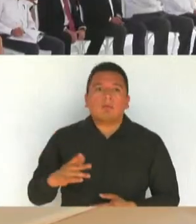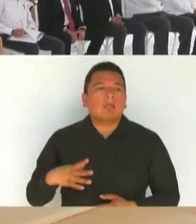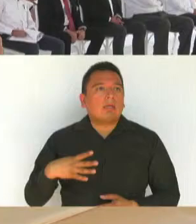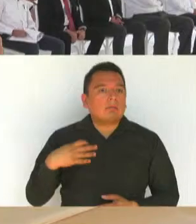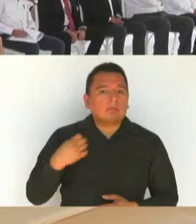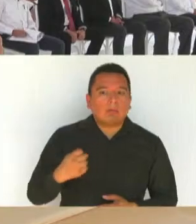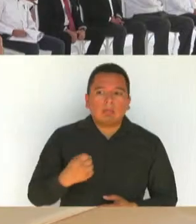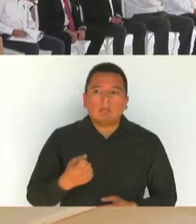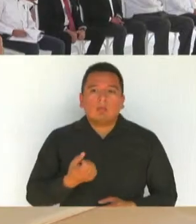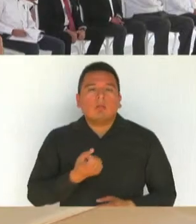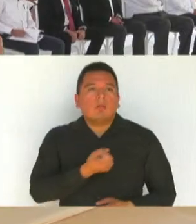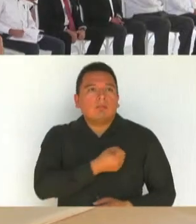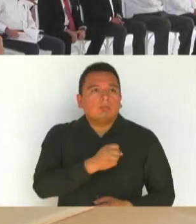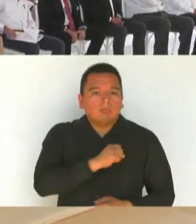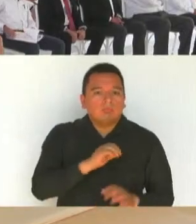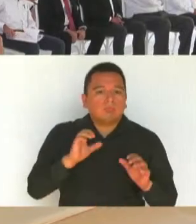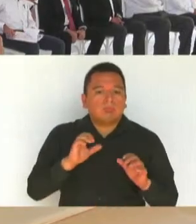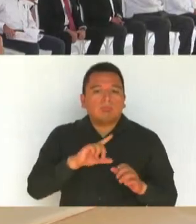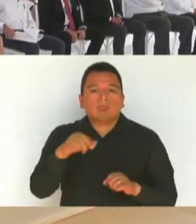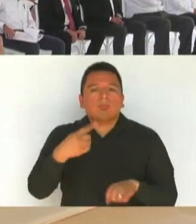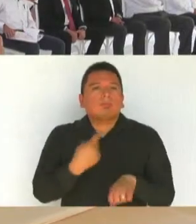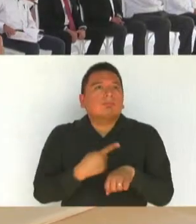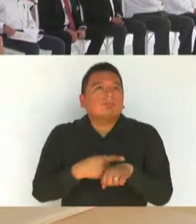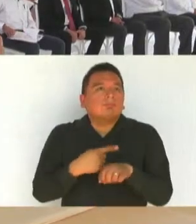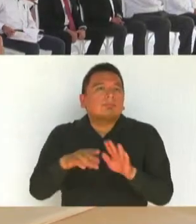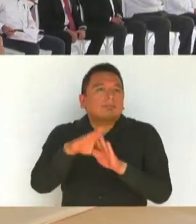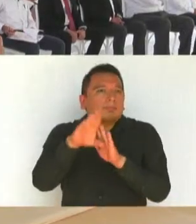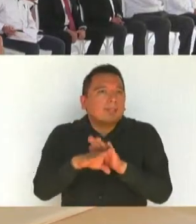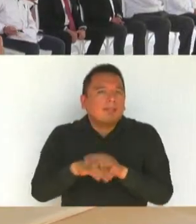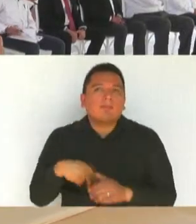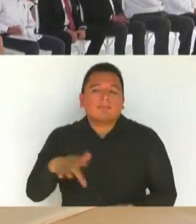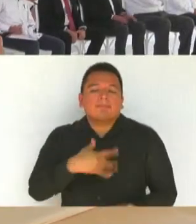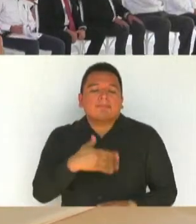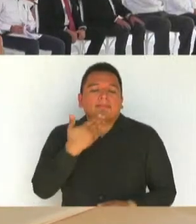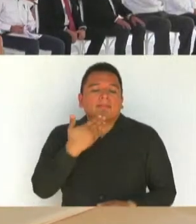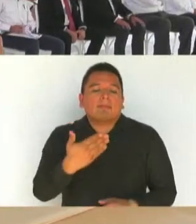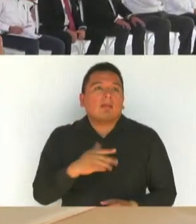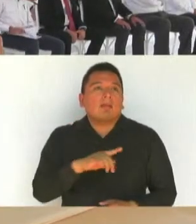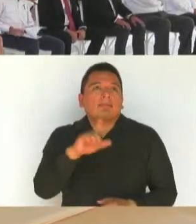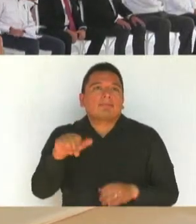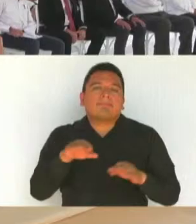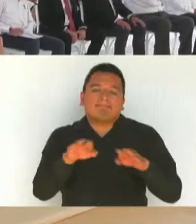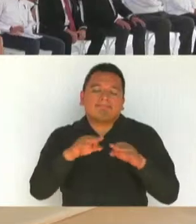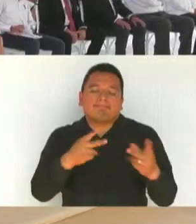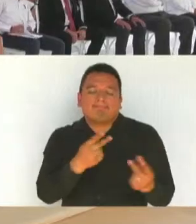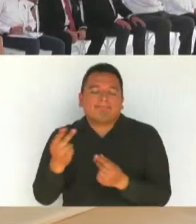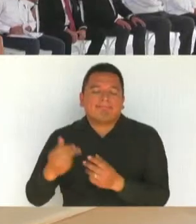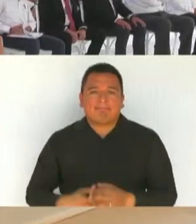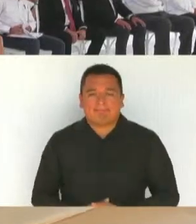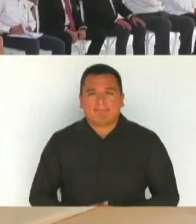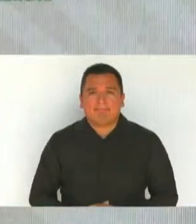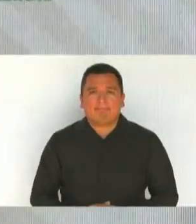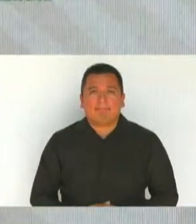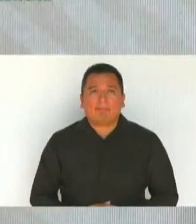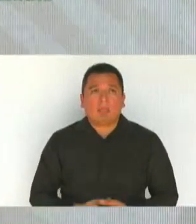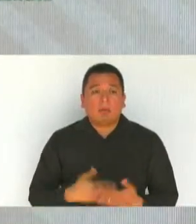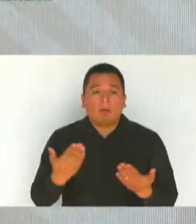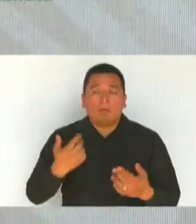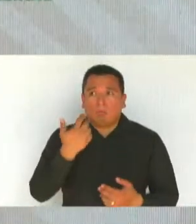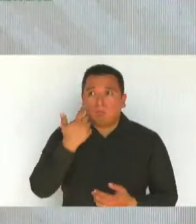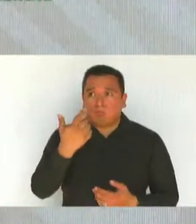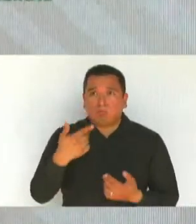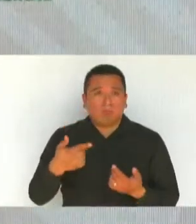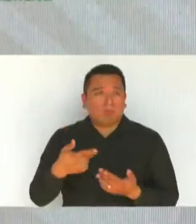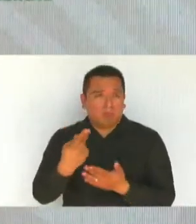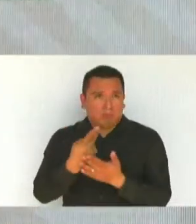menos enfermedades crónicas, a más bienestar y a mejor productividad. Para que ELSA sea exitoso,